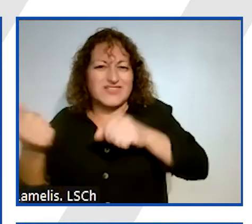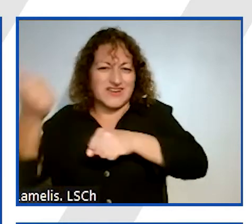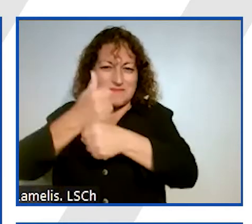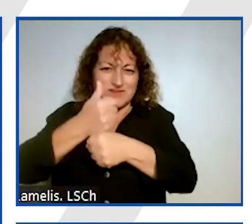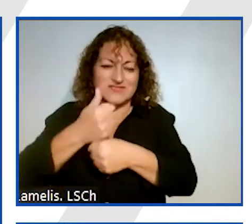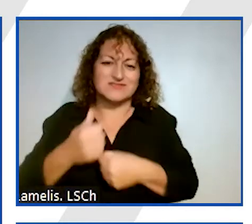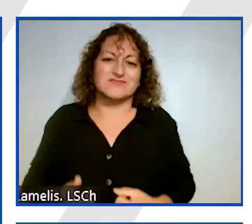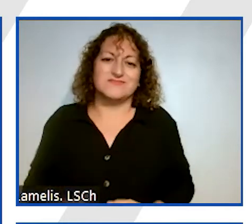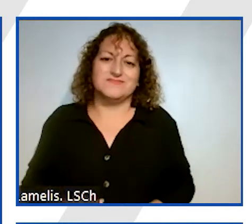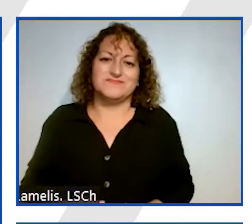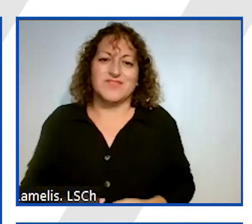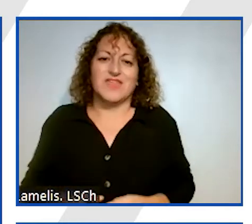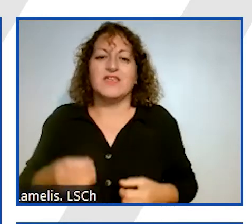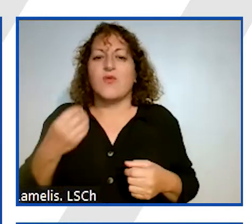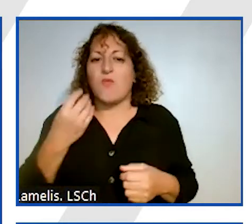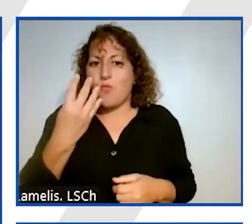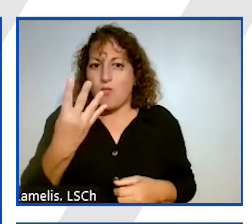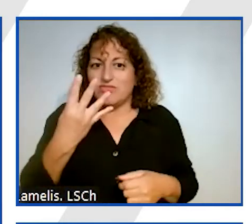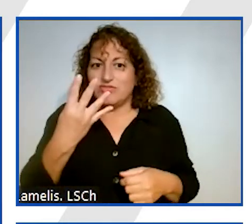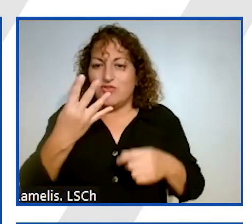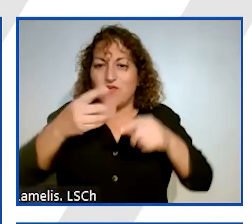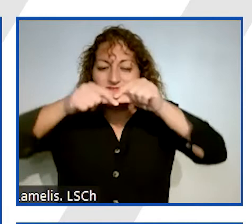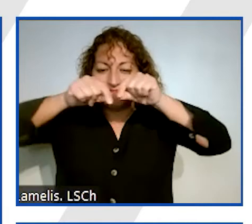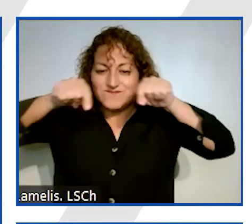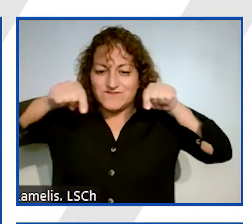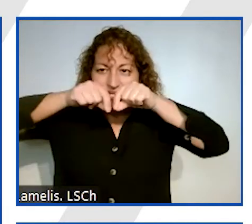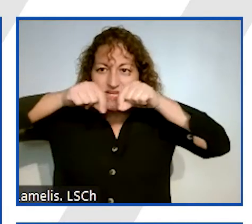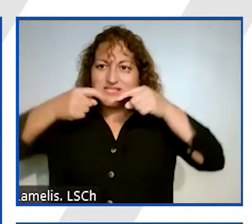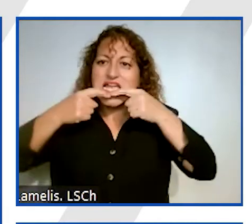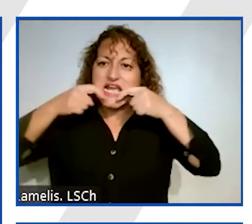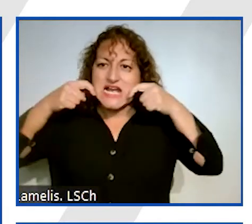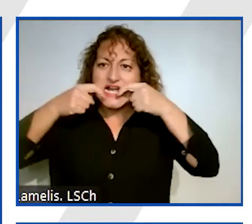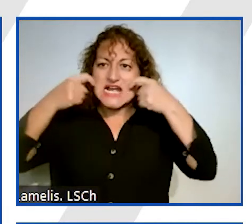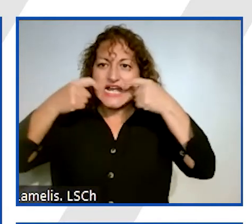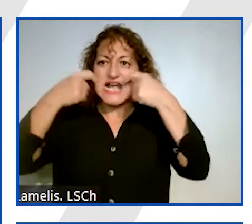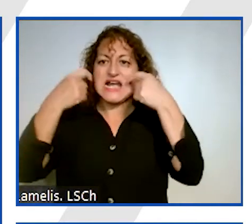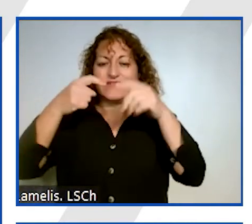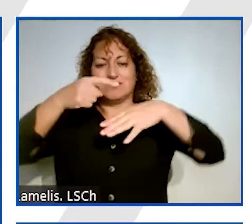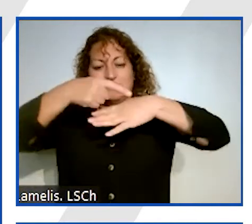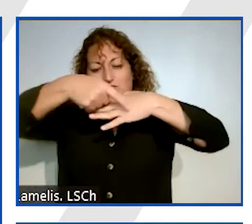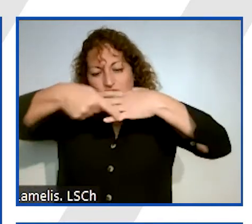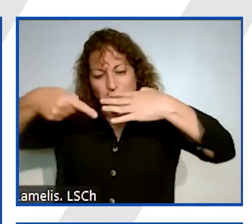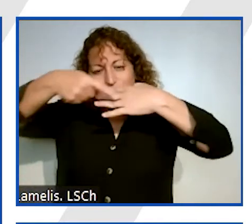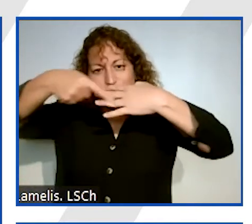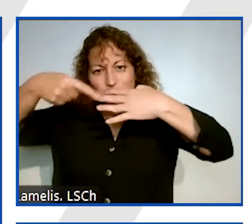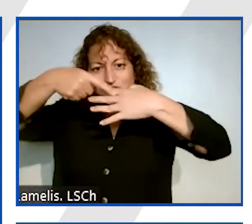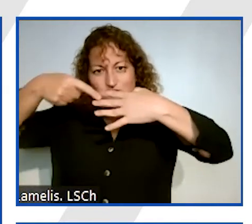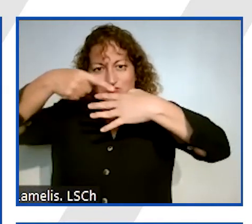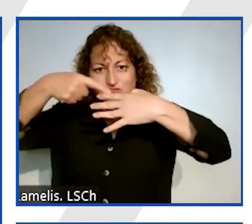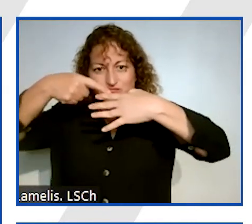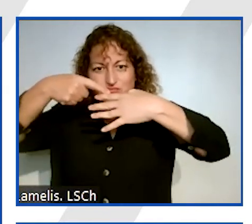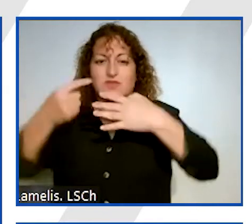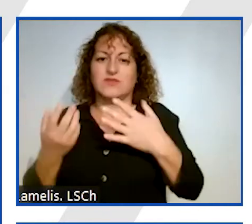5 filas de dientes que están activos. Activos significa que están en contacto con el ambiente, pero en la encía tienen una